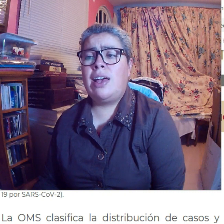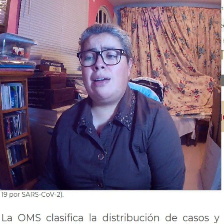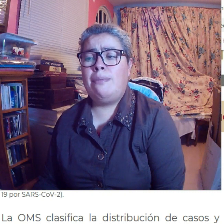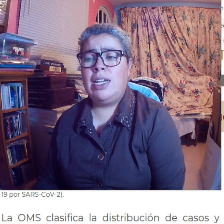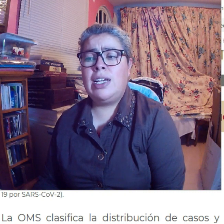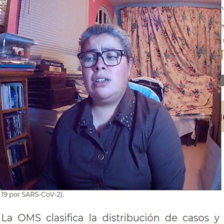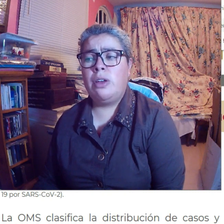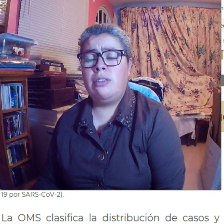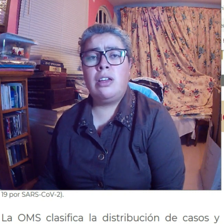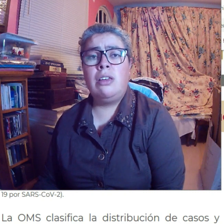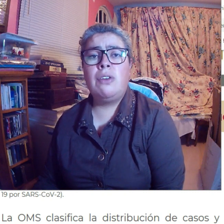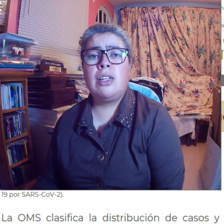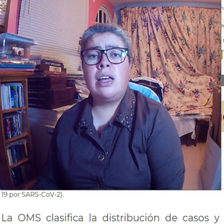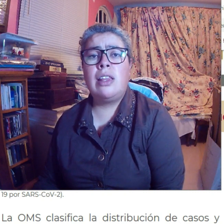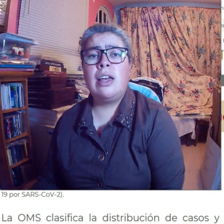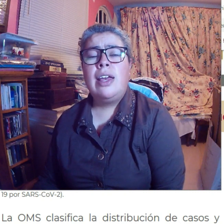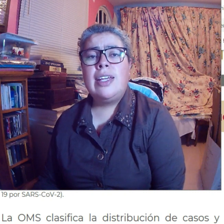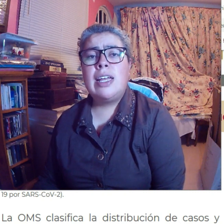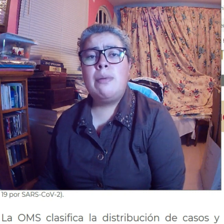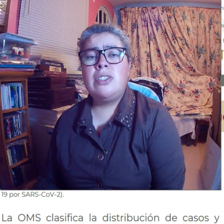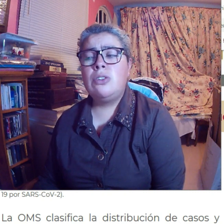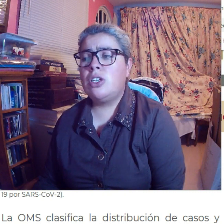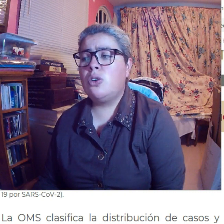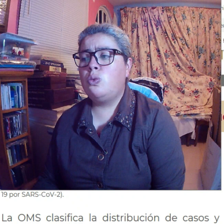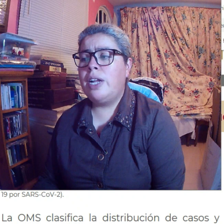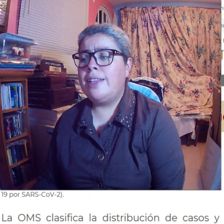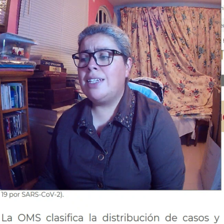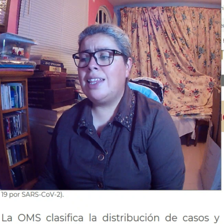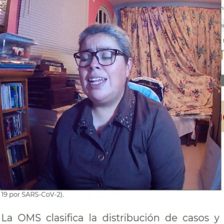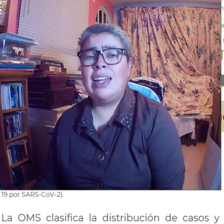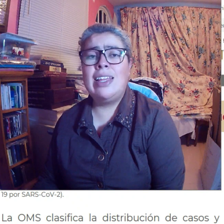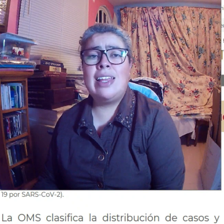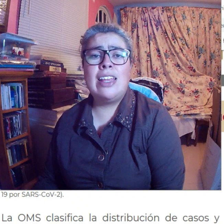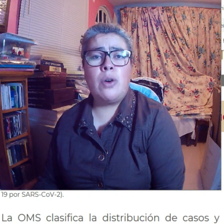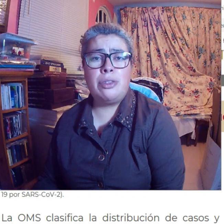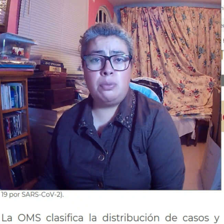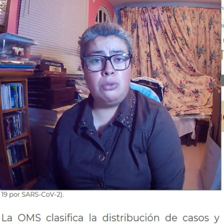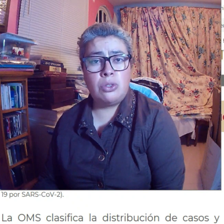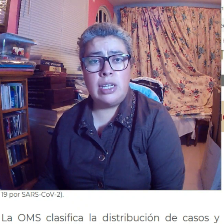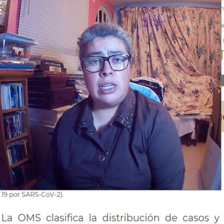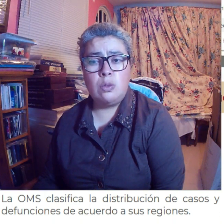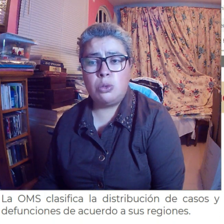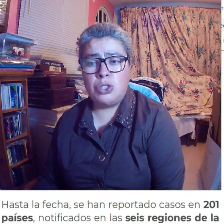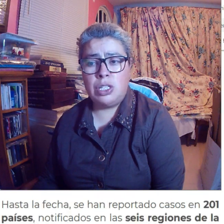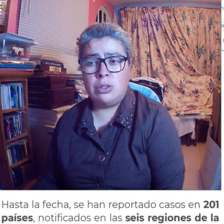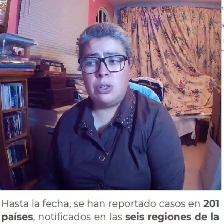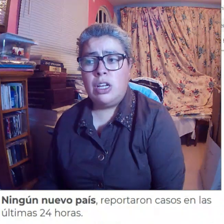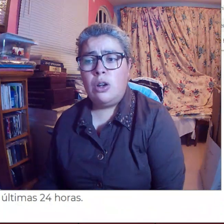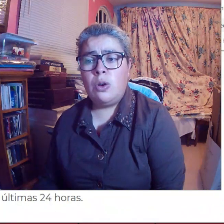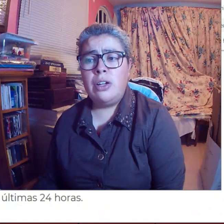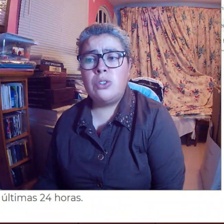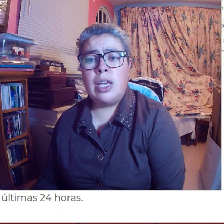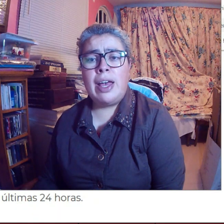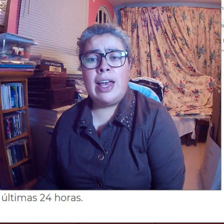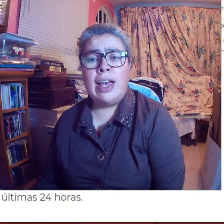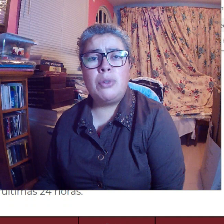toda América se encuentra infectada, estableciéndose con una tasa de letalidad de 4.6%, lo